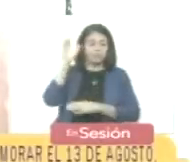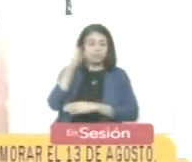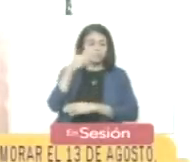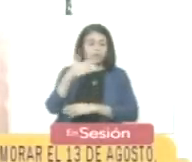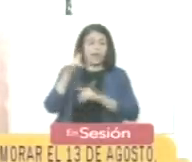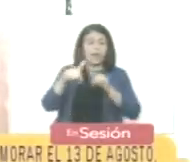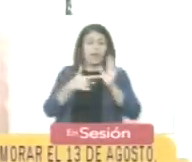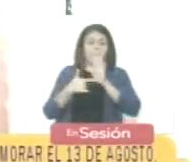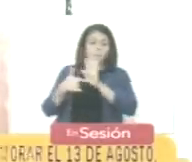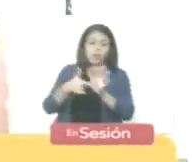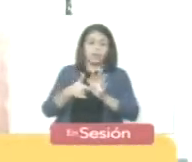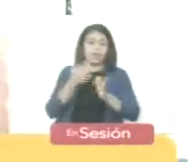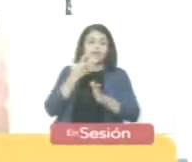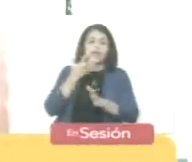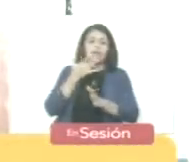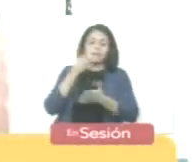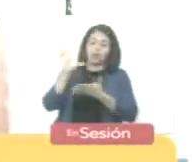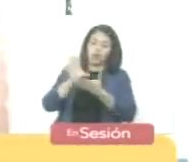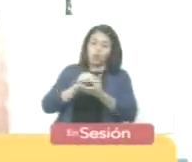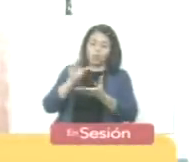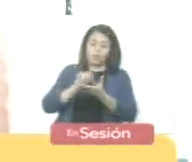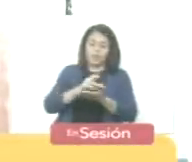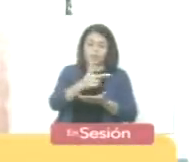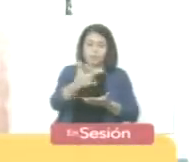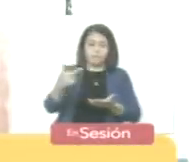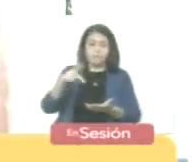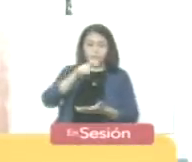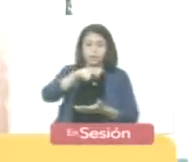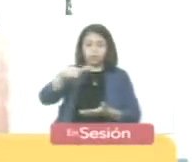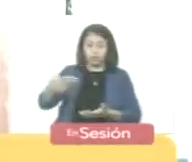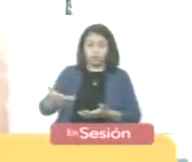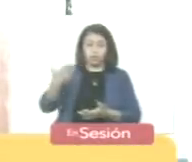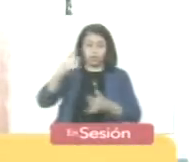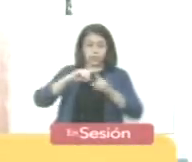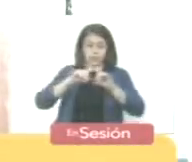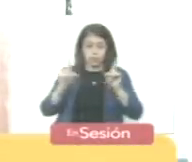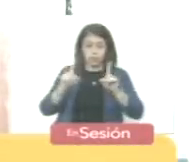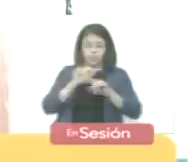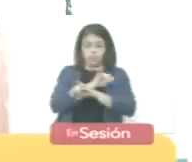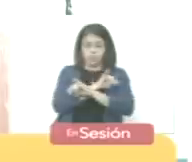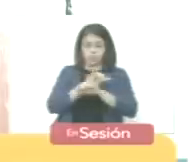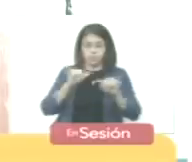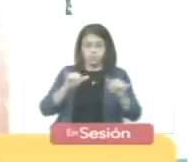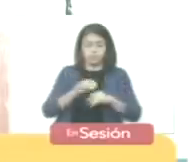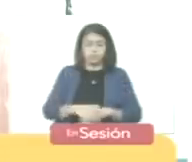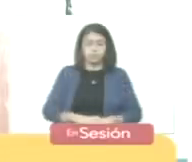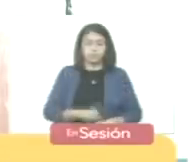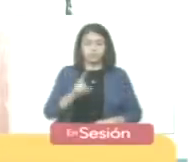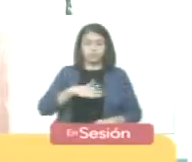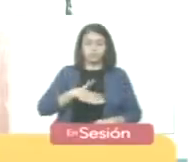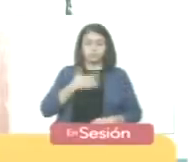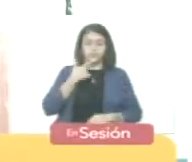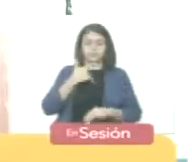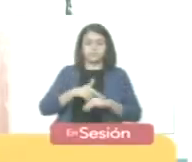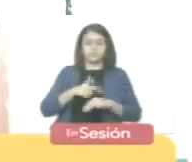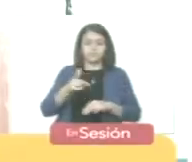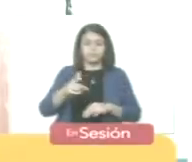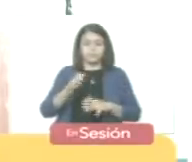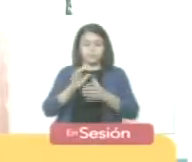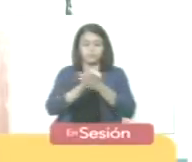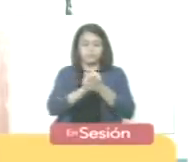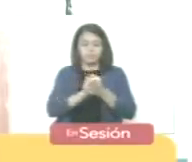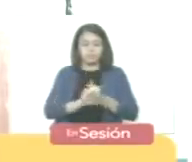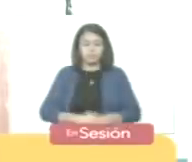el ejemplo con el que tenemos que practicar. Y yo, para finalizar, no puedo dejar de decirles,